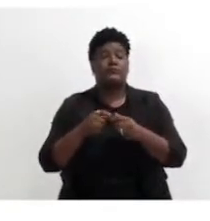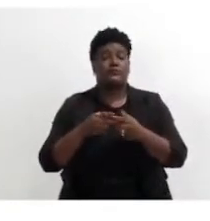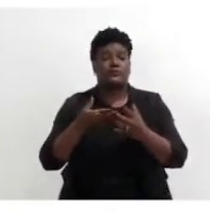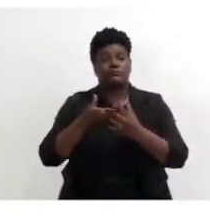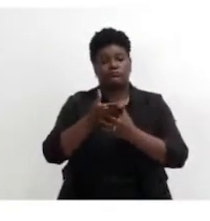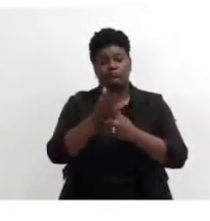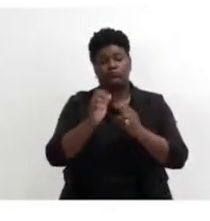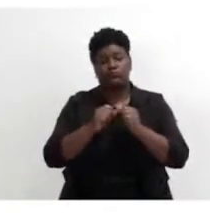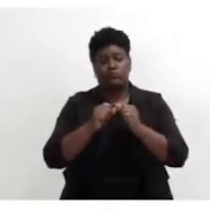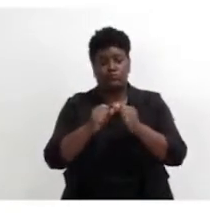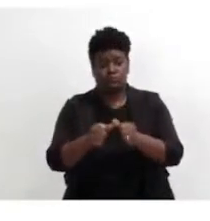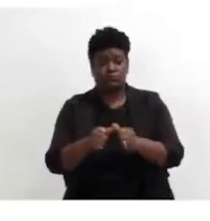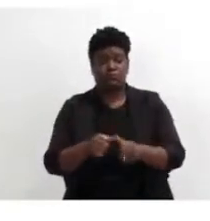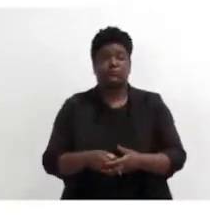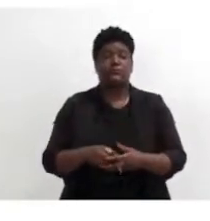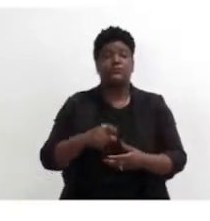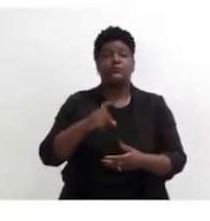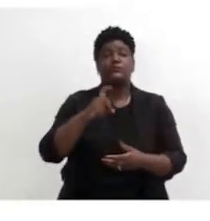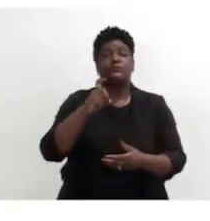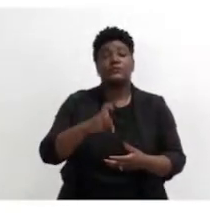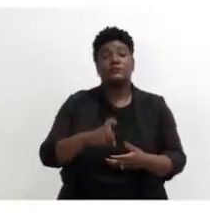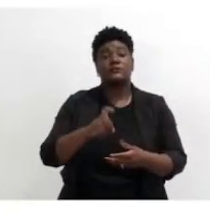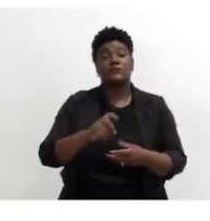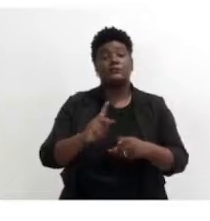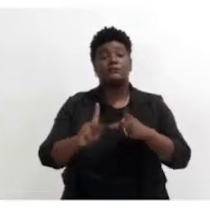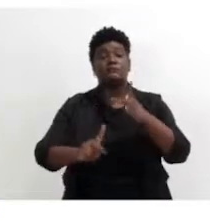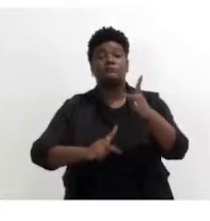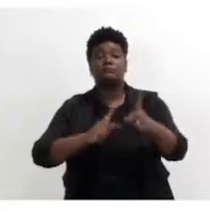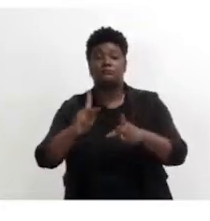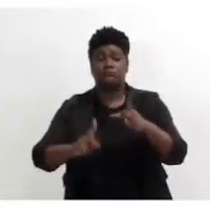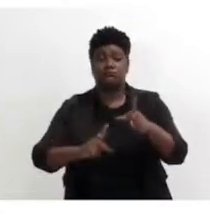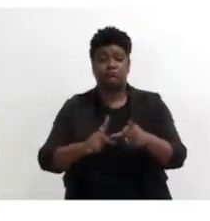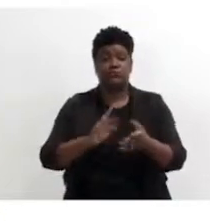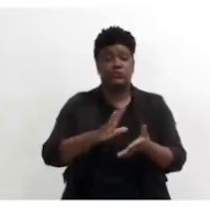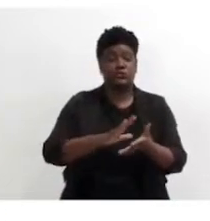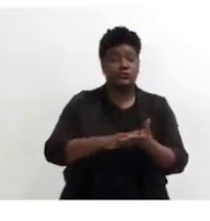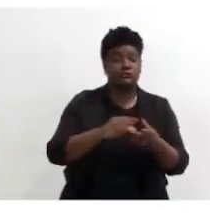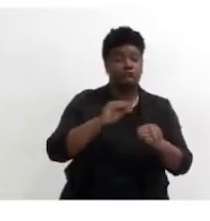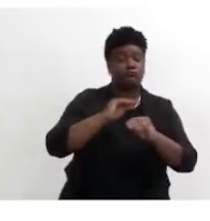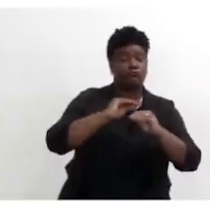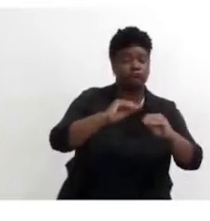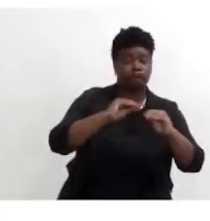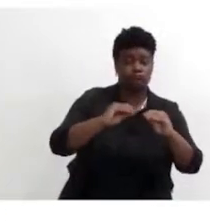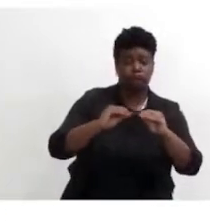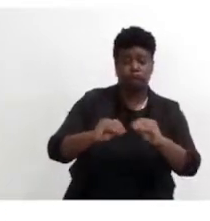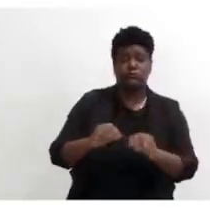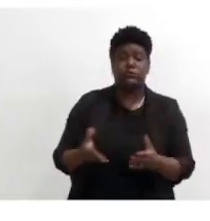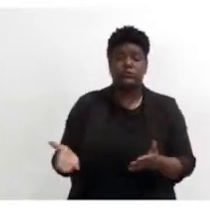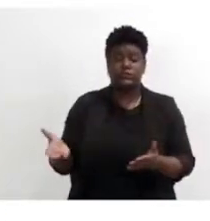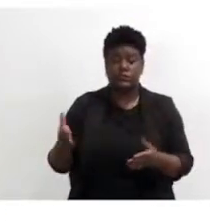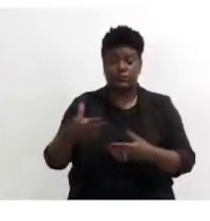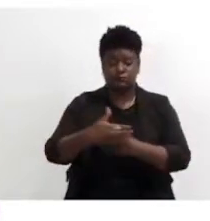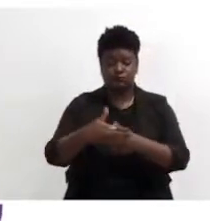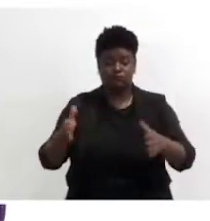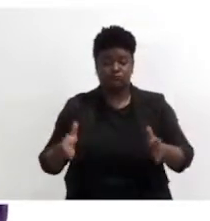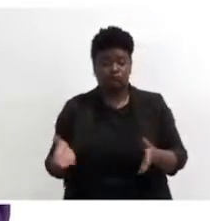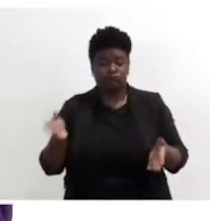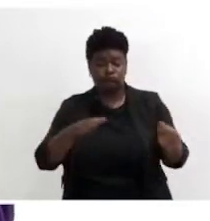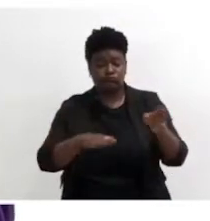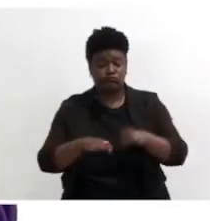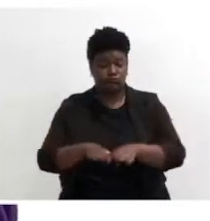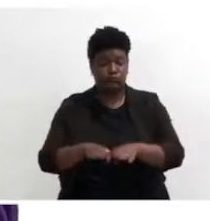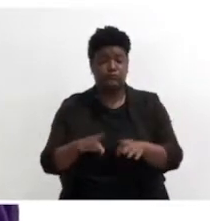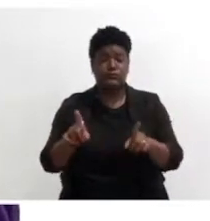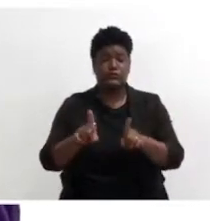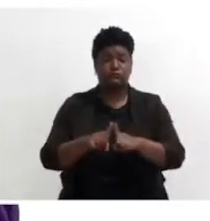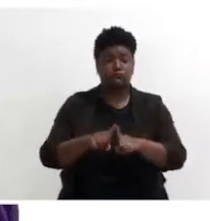profesionales en las complejidades de la integración, empaque y ensamblaje de estos semiconductores, estamos sentando las bases para un